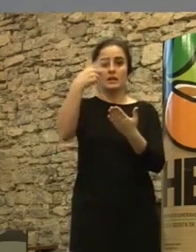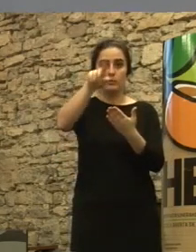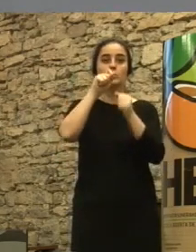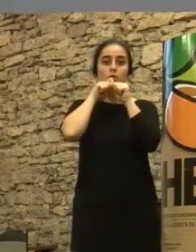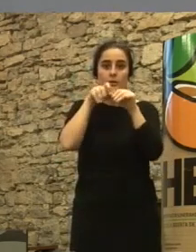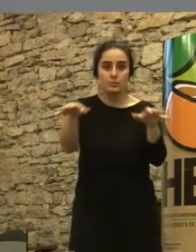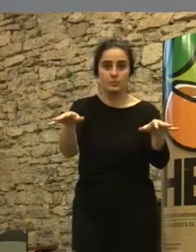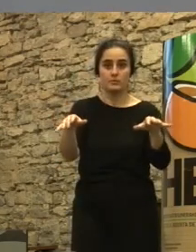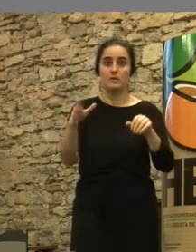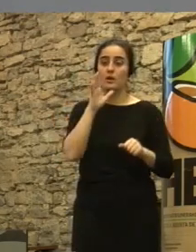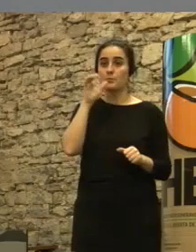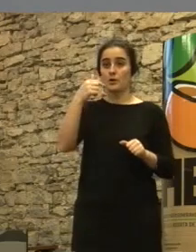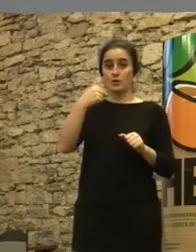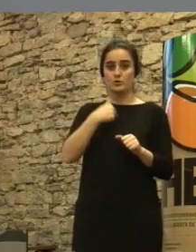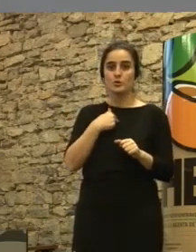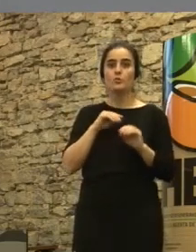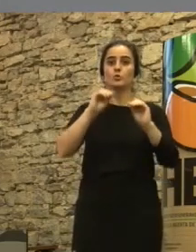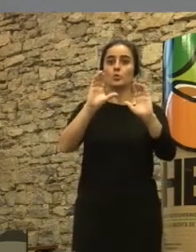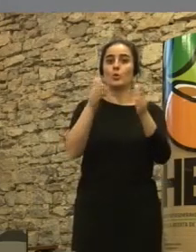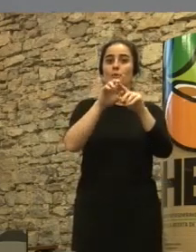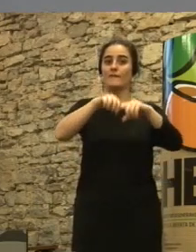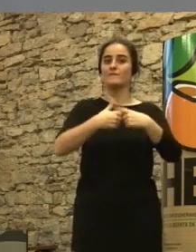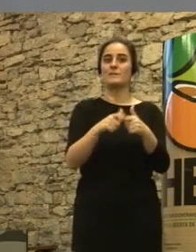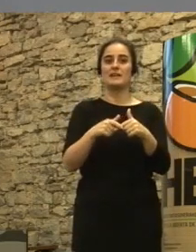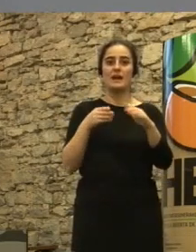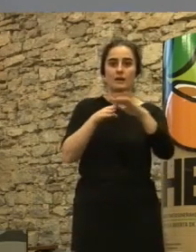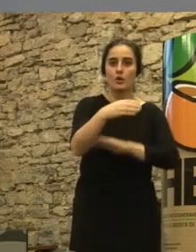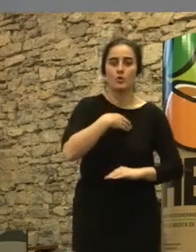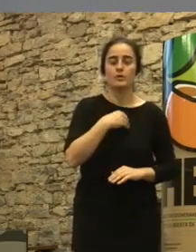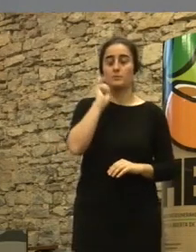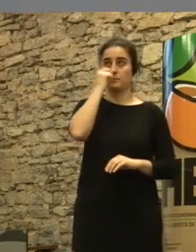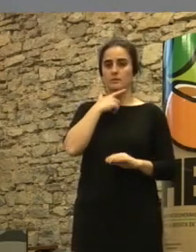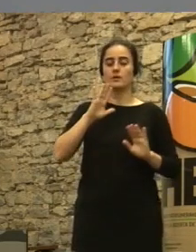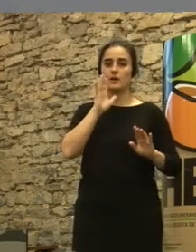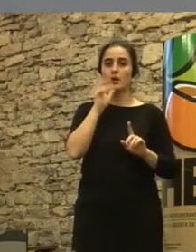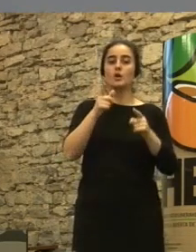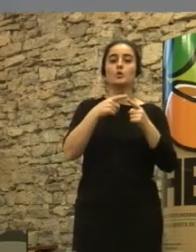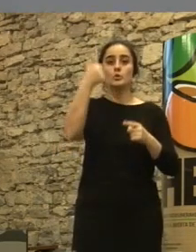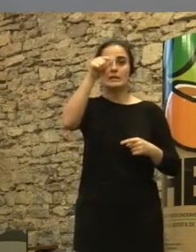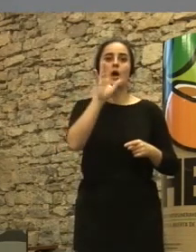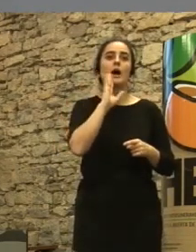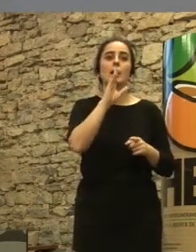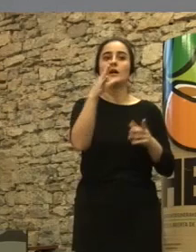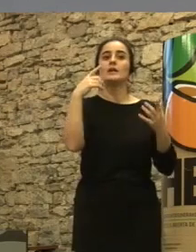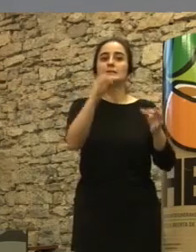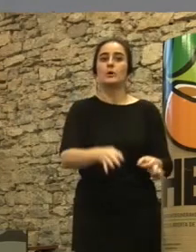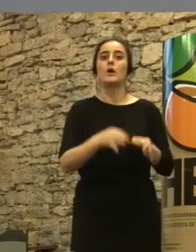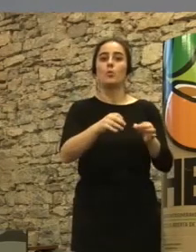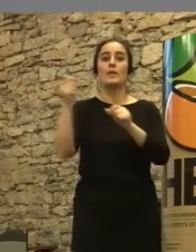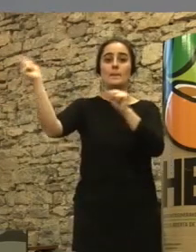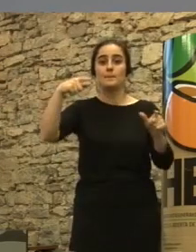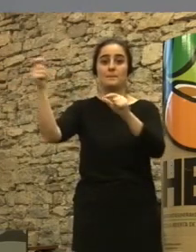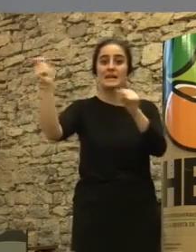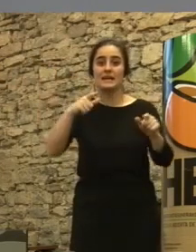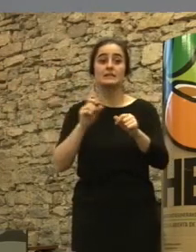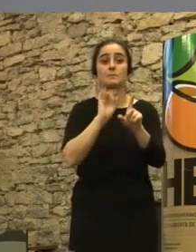vosotros. Como yo no puedo entrar en tu grupo familiar de WhatsApp, y menos mal, y allí está tu tío segundo no sé quién, que es el que manda las cosas de los migrantes, pues ponle tú el